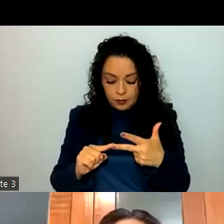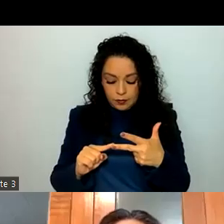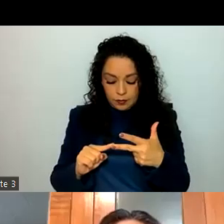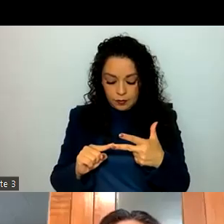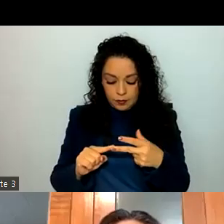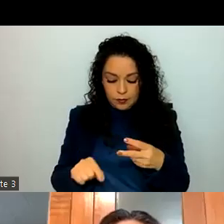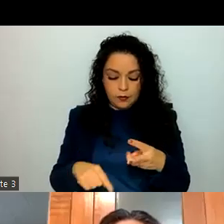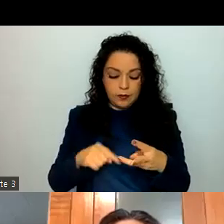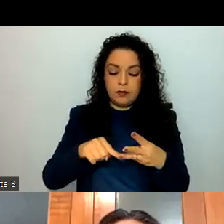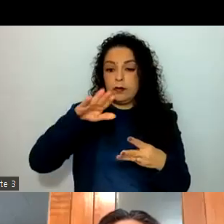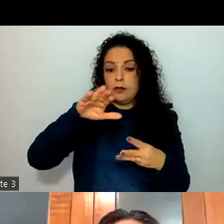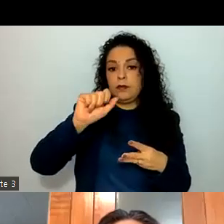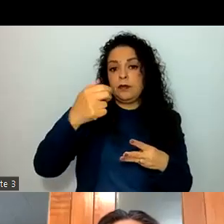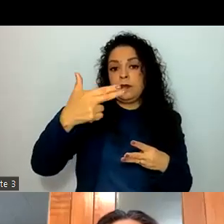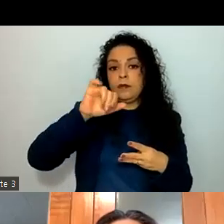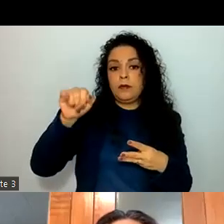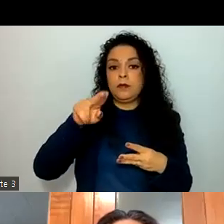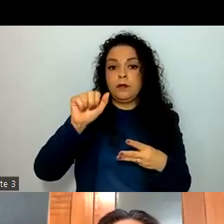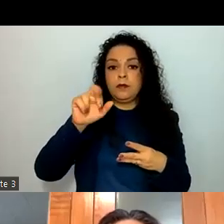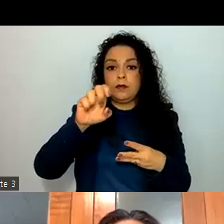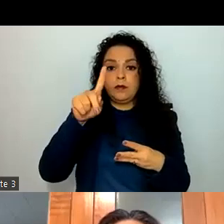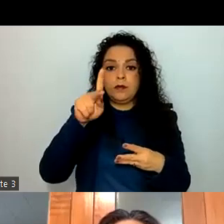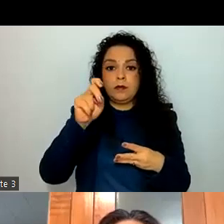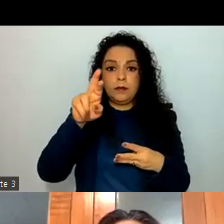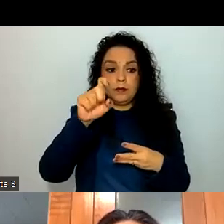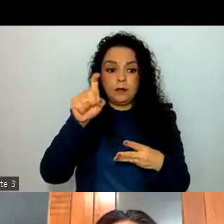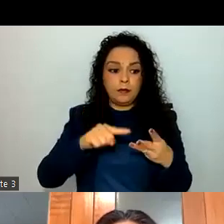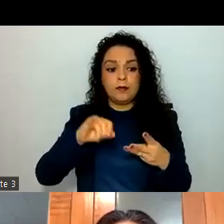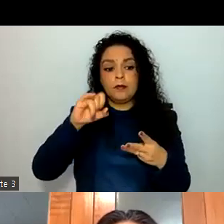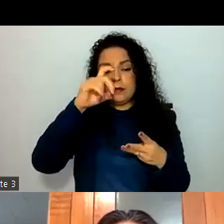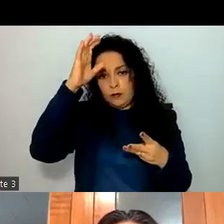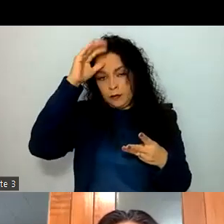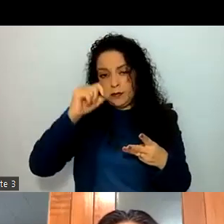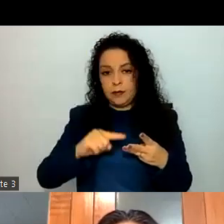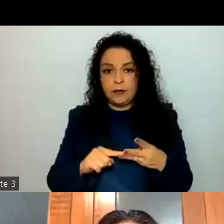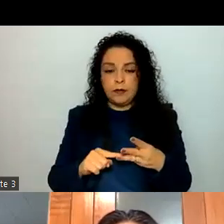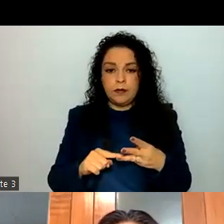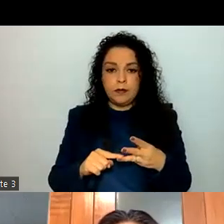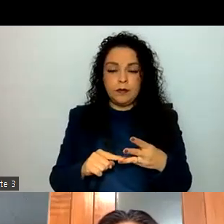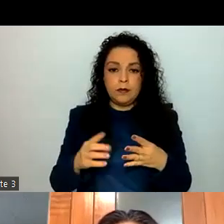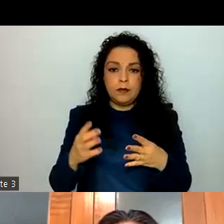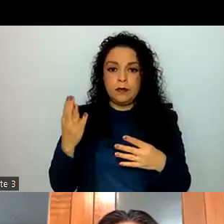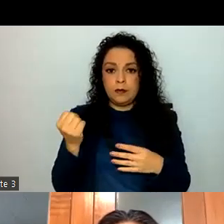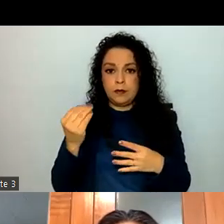Licenciada Marta Juárez Pérez. Marta Juárez, a favor.